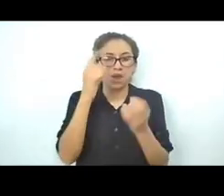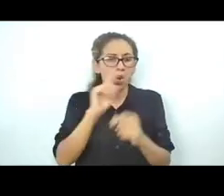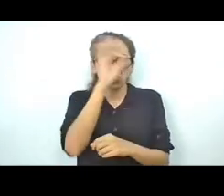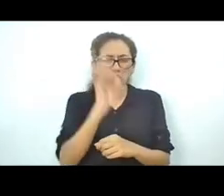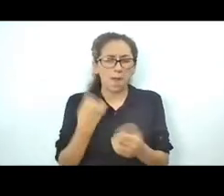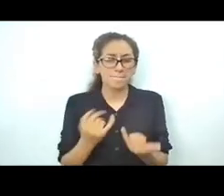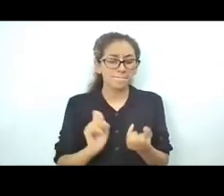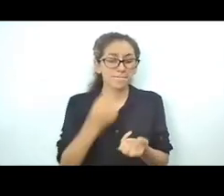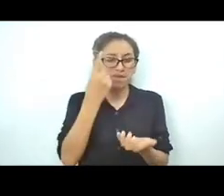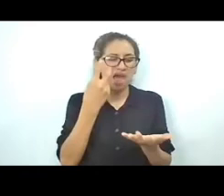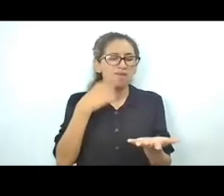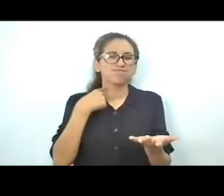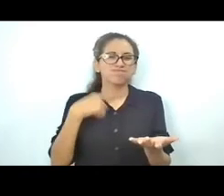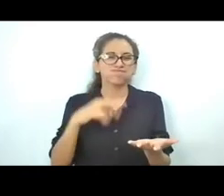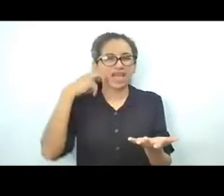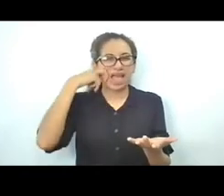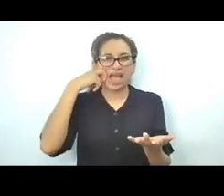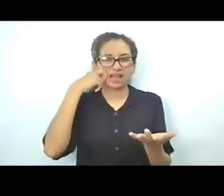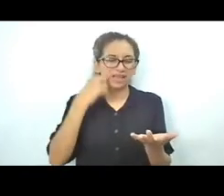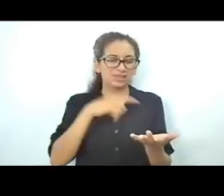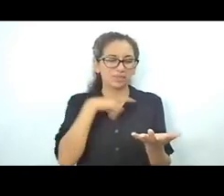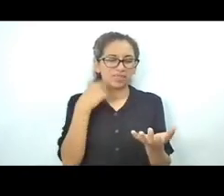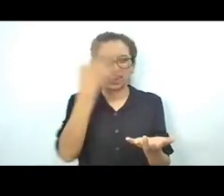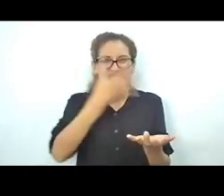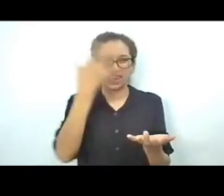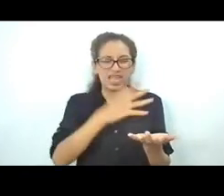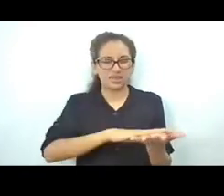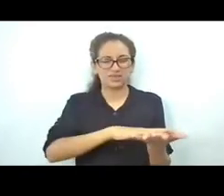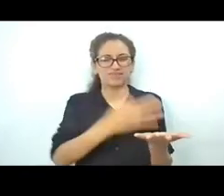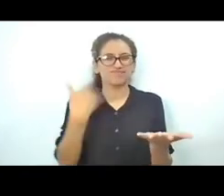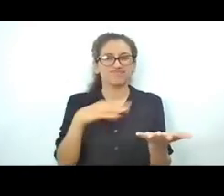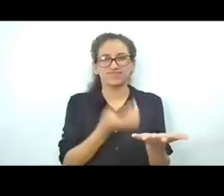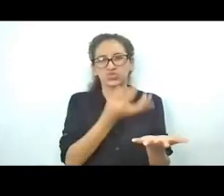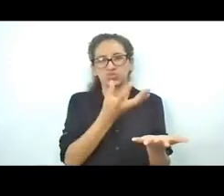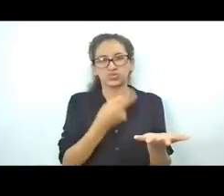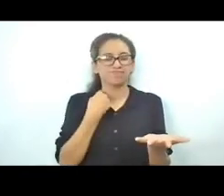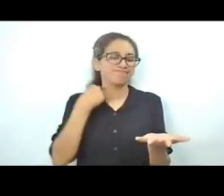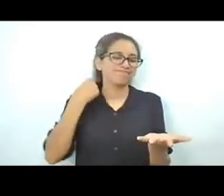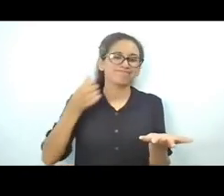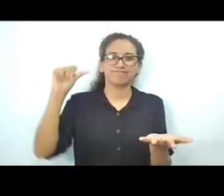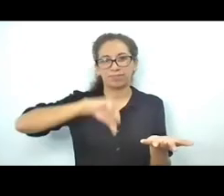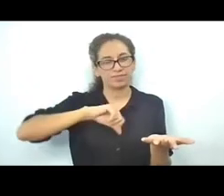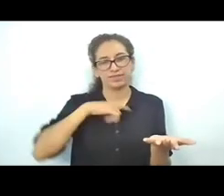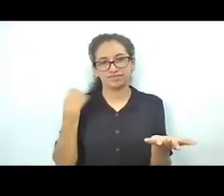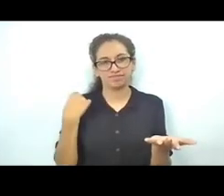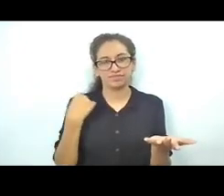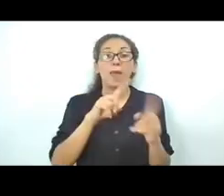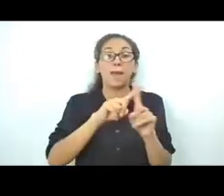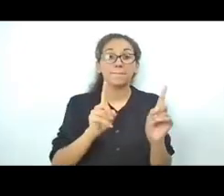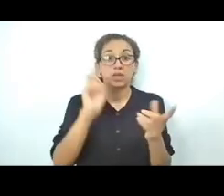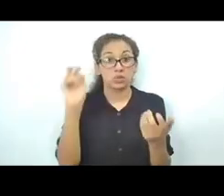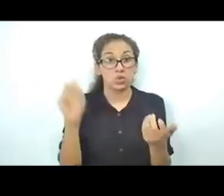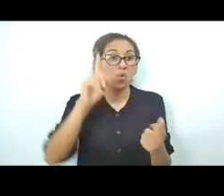te quemó la carne, por ejemplo, ¿no? Entonces, bueno, fracasaste, pues. Pero la segunda